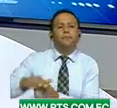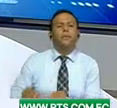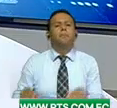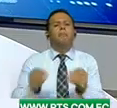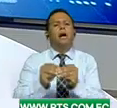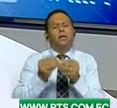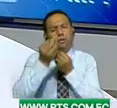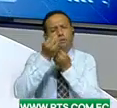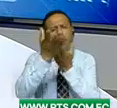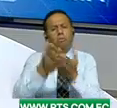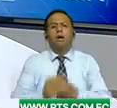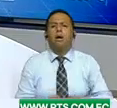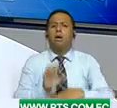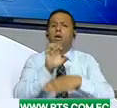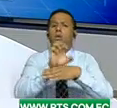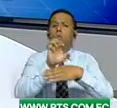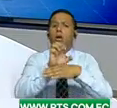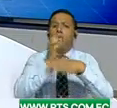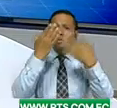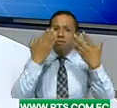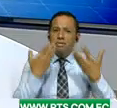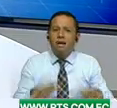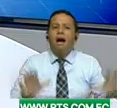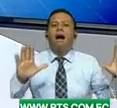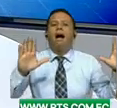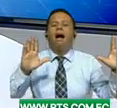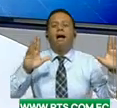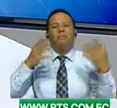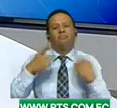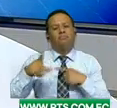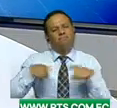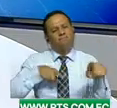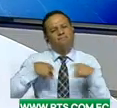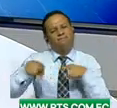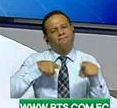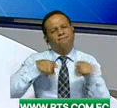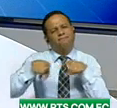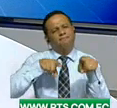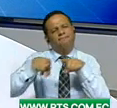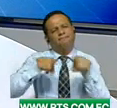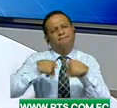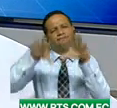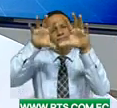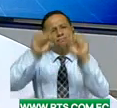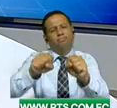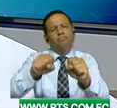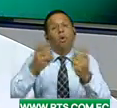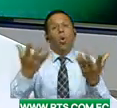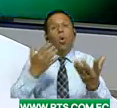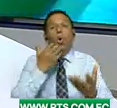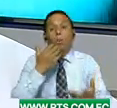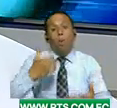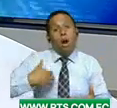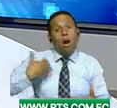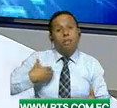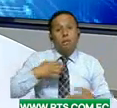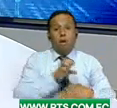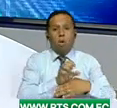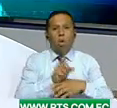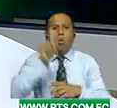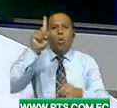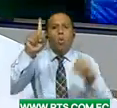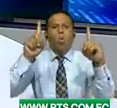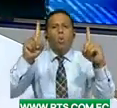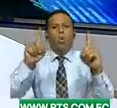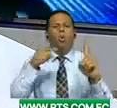Ecuador cerró su participación en las eliminatorias con una fiesta monumental tras empatar 1-1 con Argentina. Enner Valencia fue